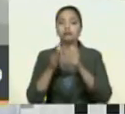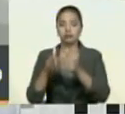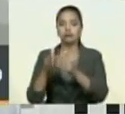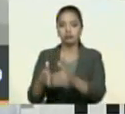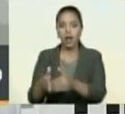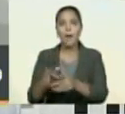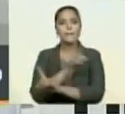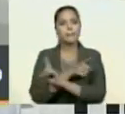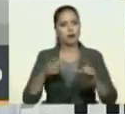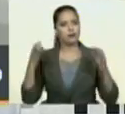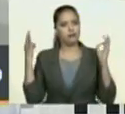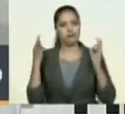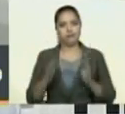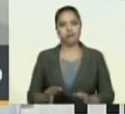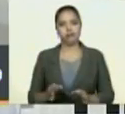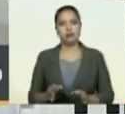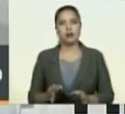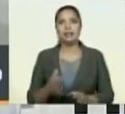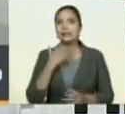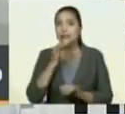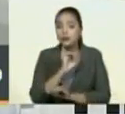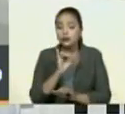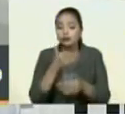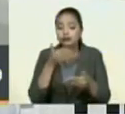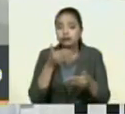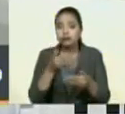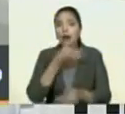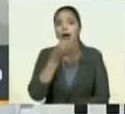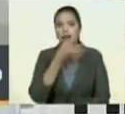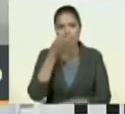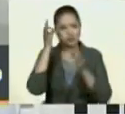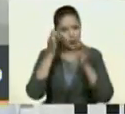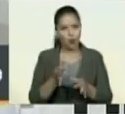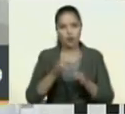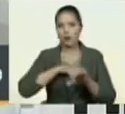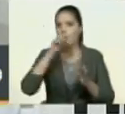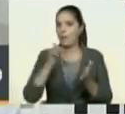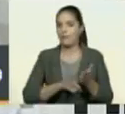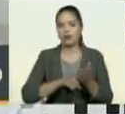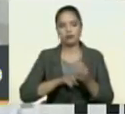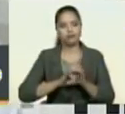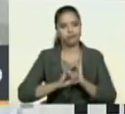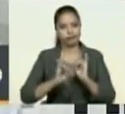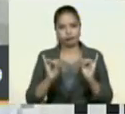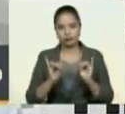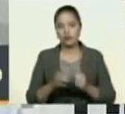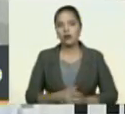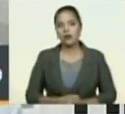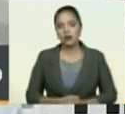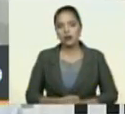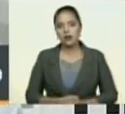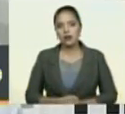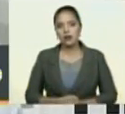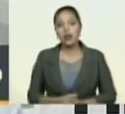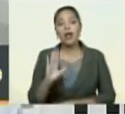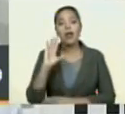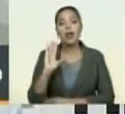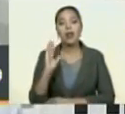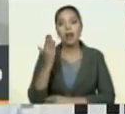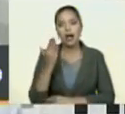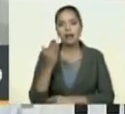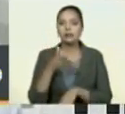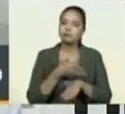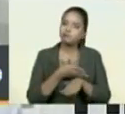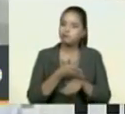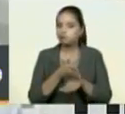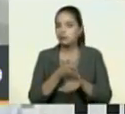estamos seguros que al final de la tarde ya estaremos con el 100%. En el Lara tuvimos unos pequeños